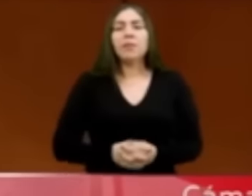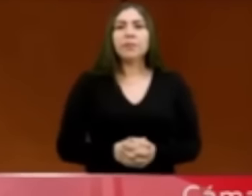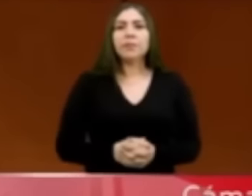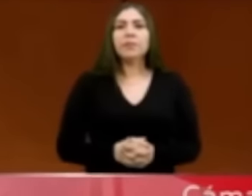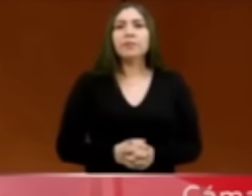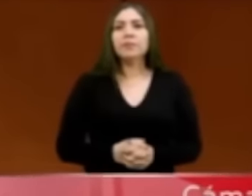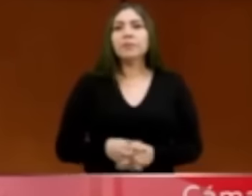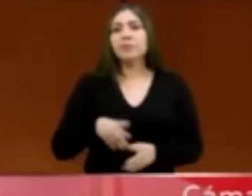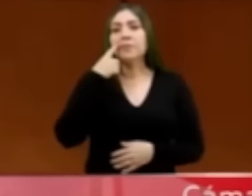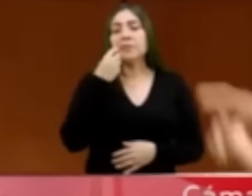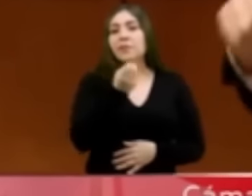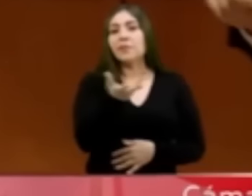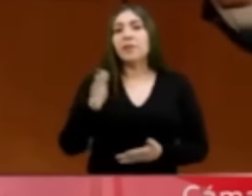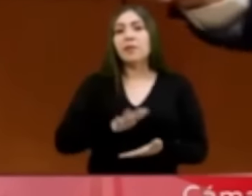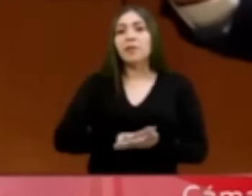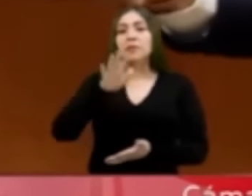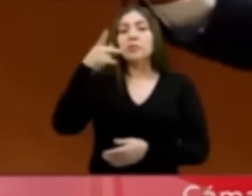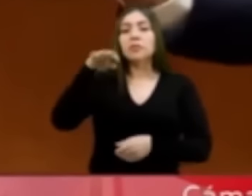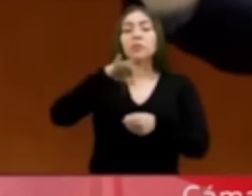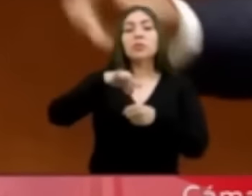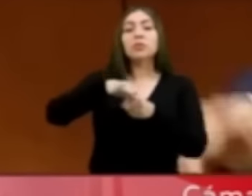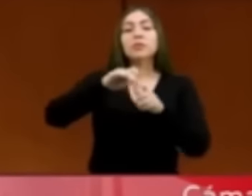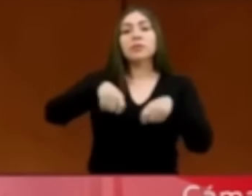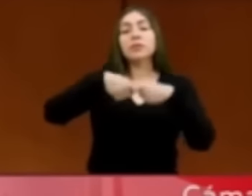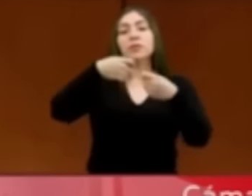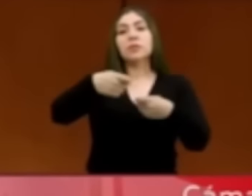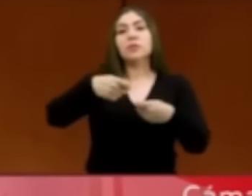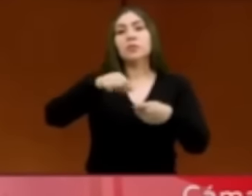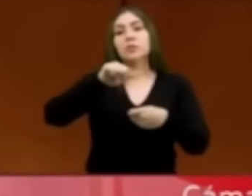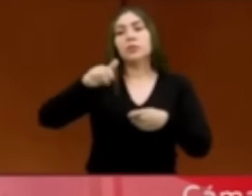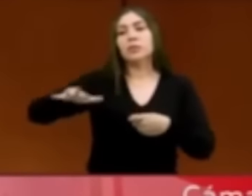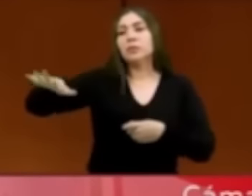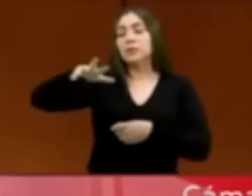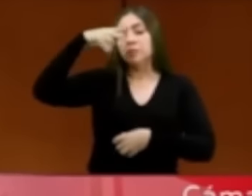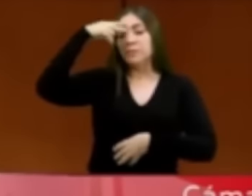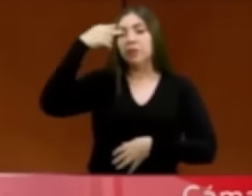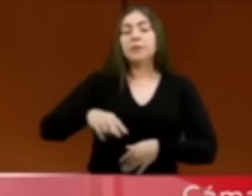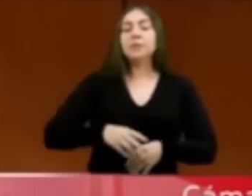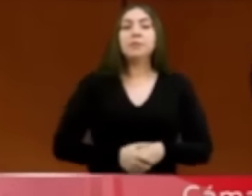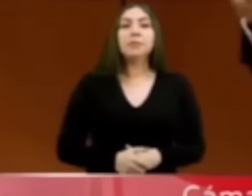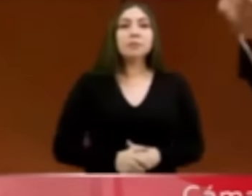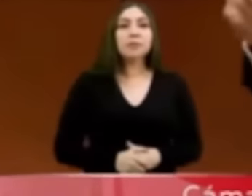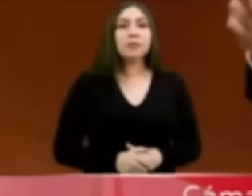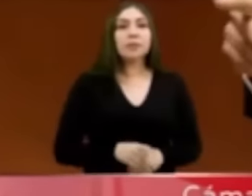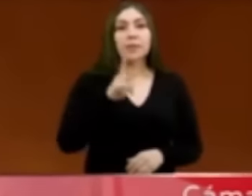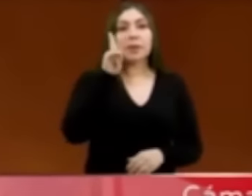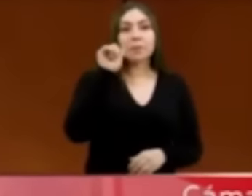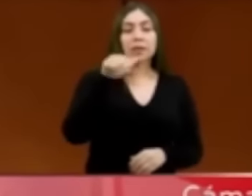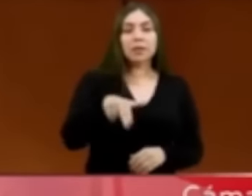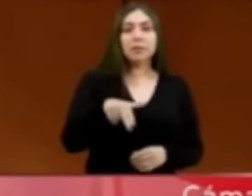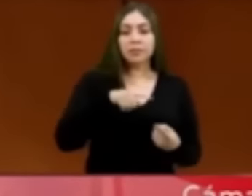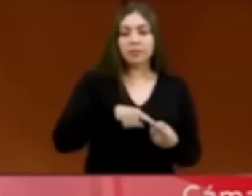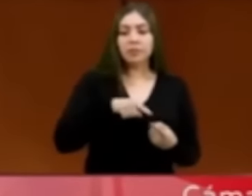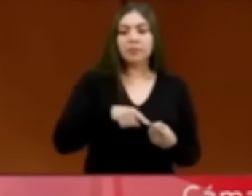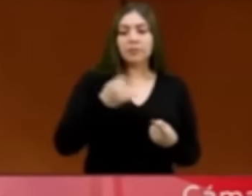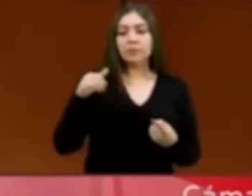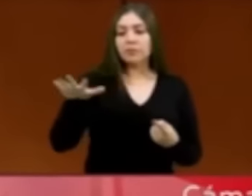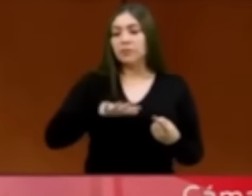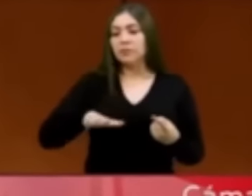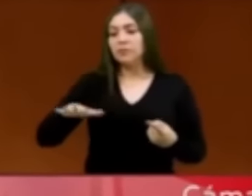de la mayoría el voto que te dio la otra parte de México. Acción Nacional y estas y estos senadores